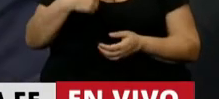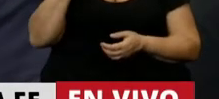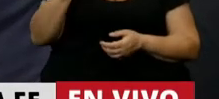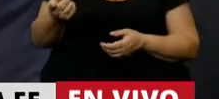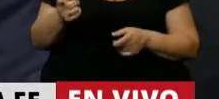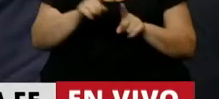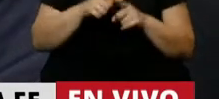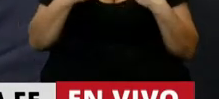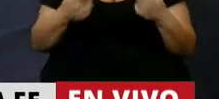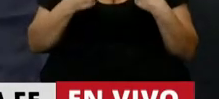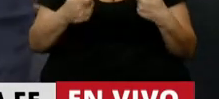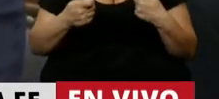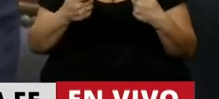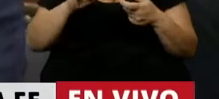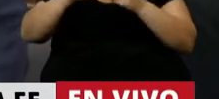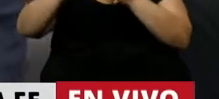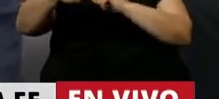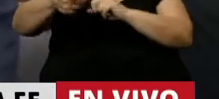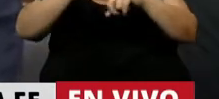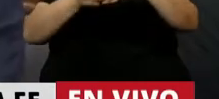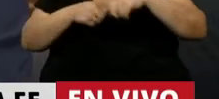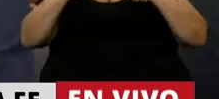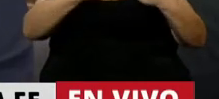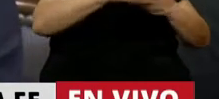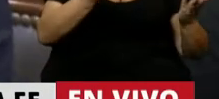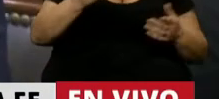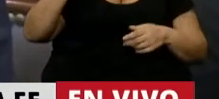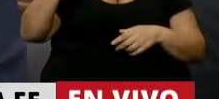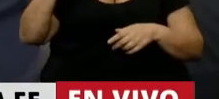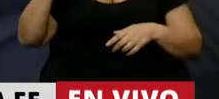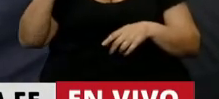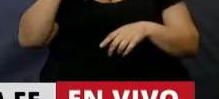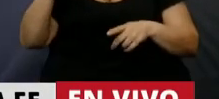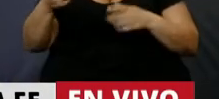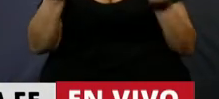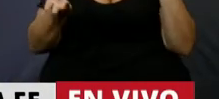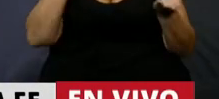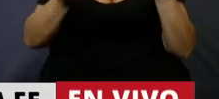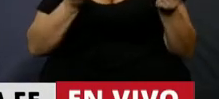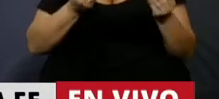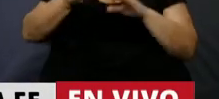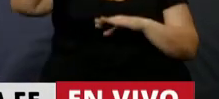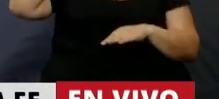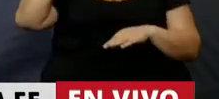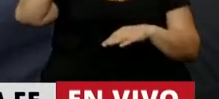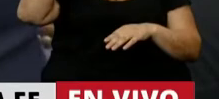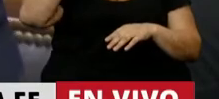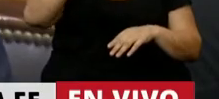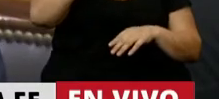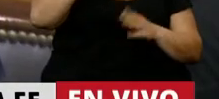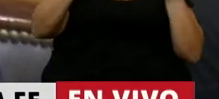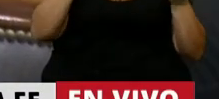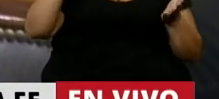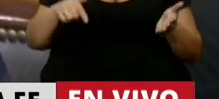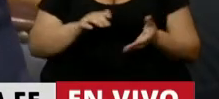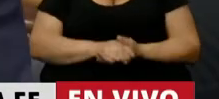vemos en los gastos de fórmula contra gasto público primario, comparando la fórmula anterior a la de